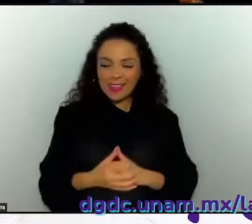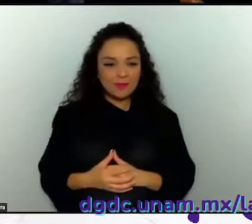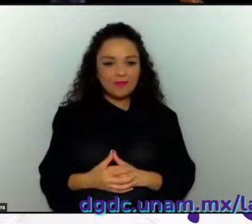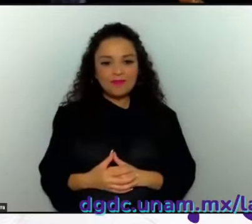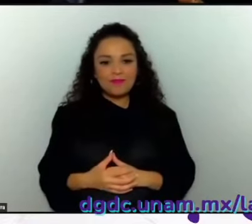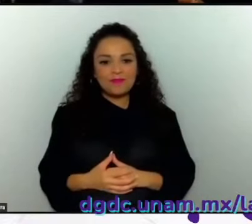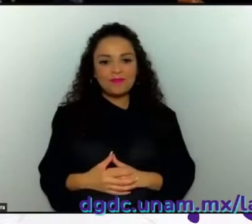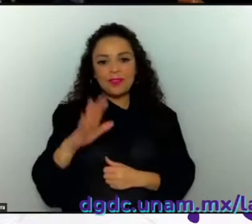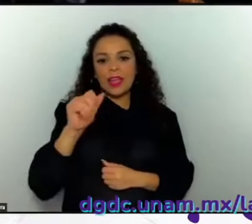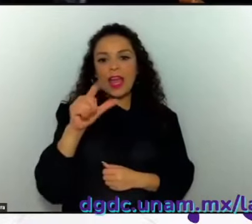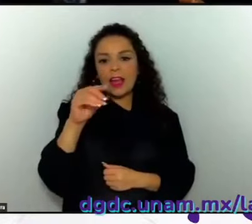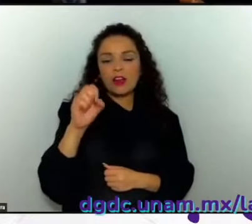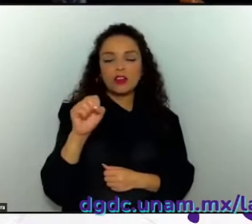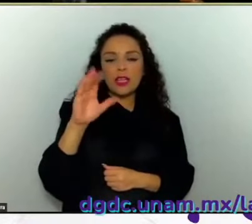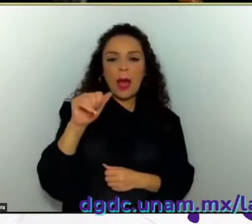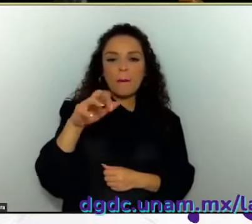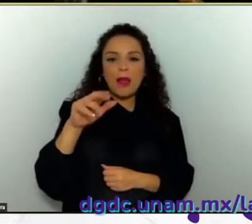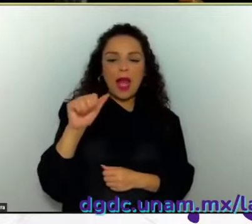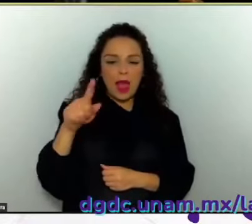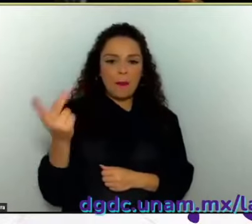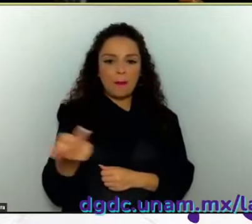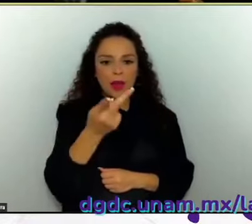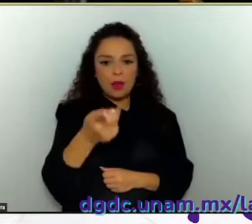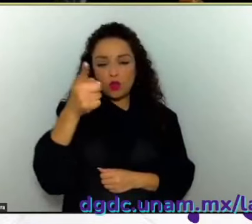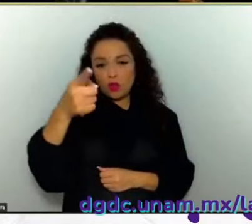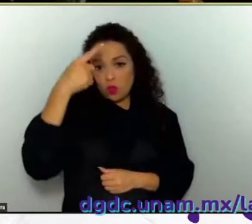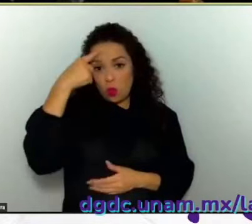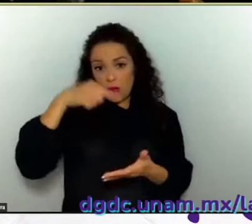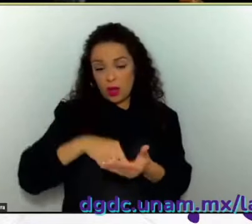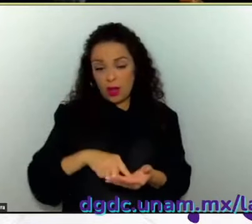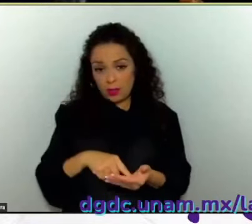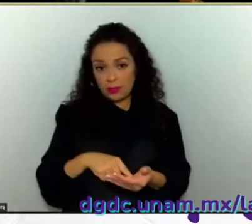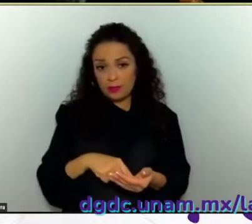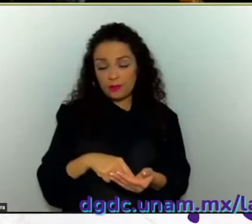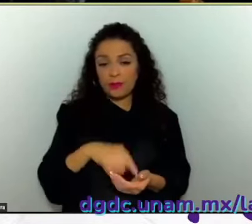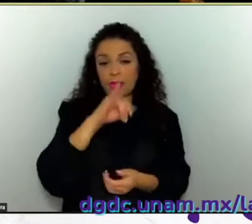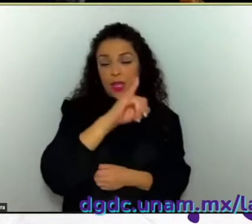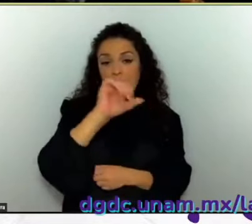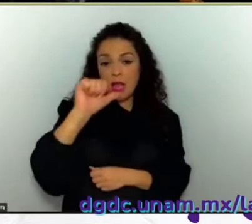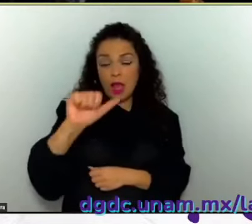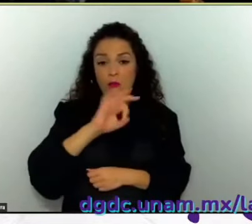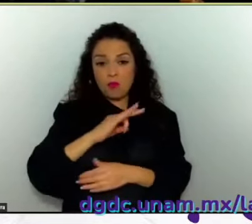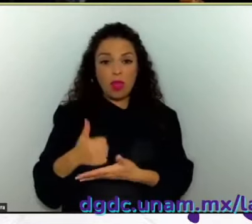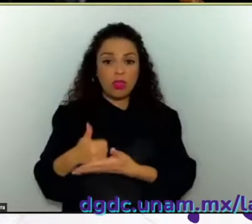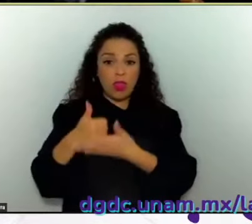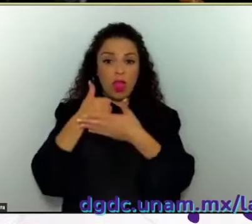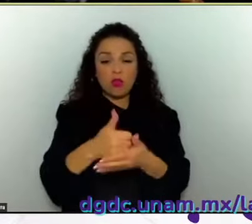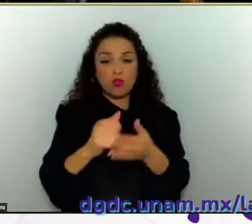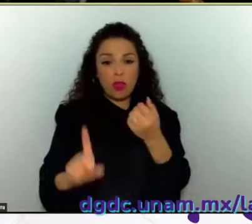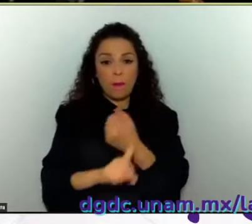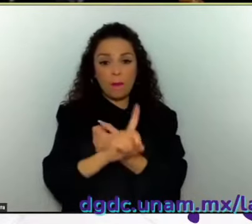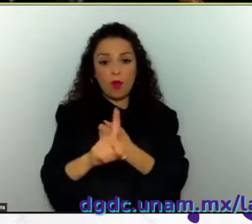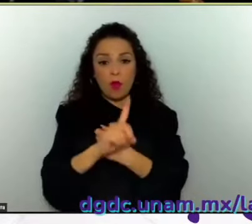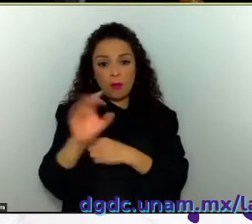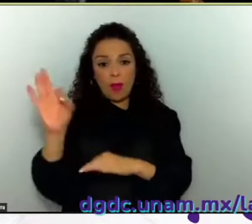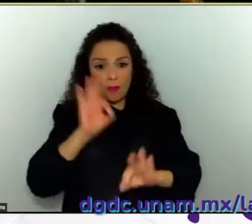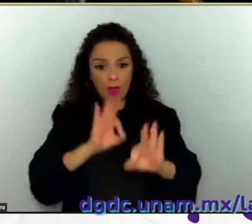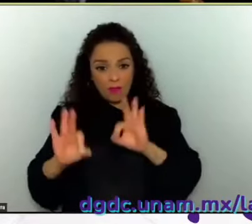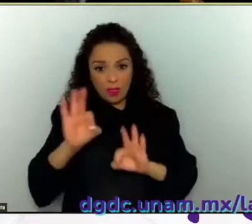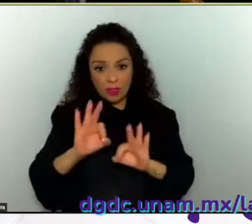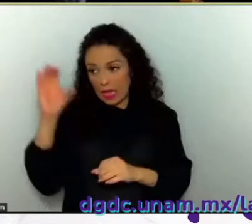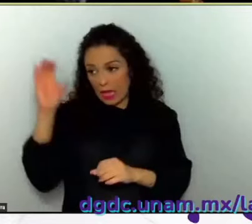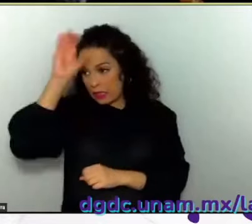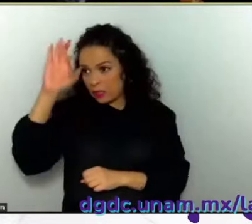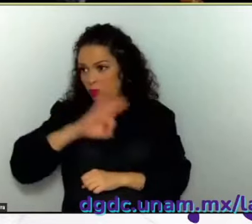Carlos Cámara dice, ¿creen que las inteligencias artificiales ayudarán en los grandes problemas de la física? ¿Perderán trabajo los